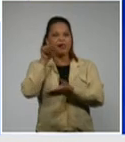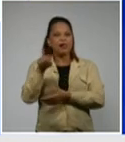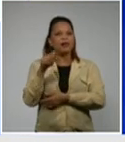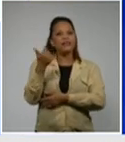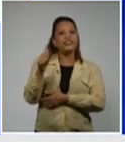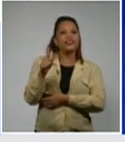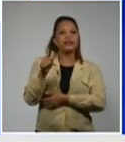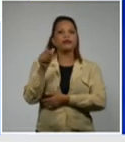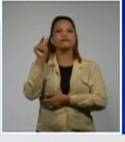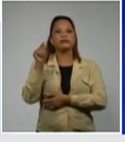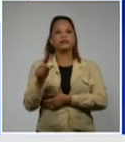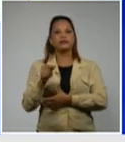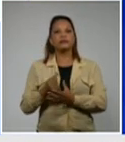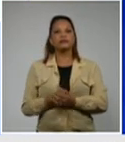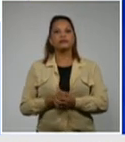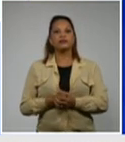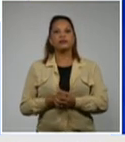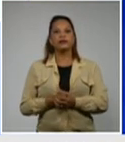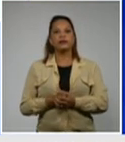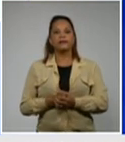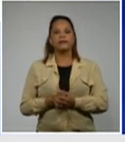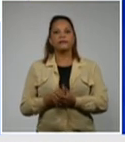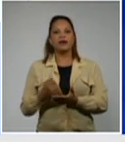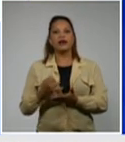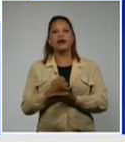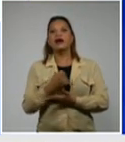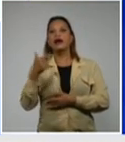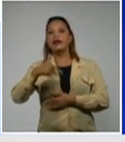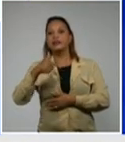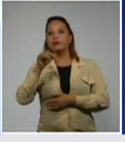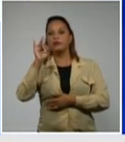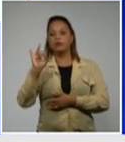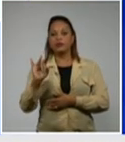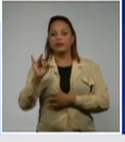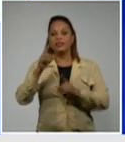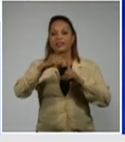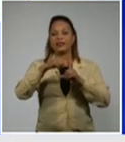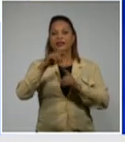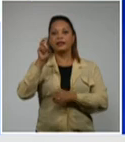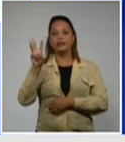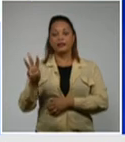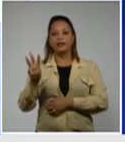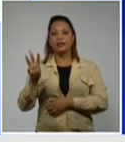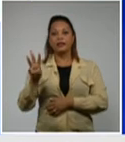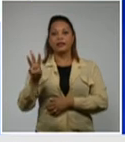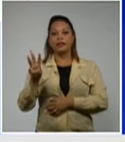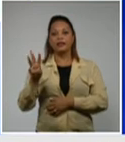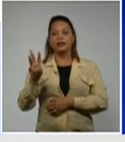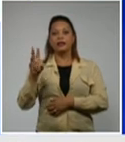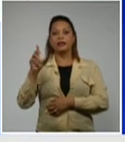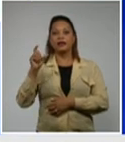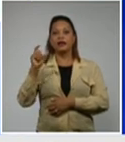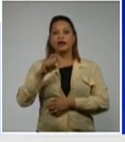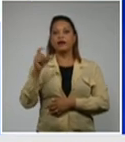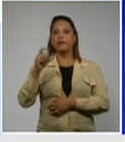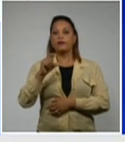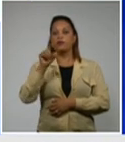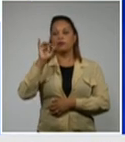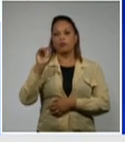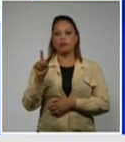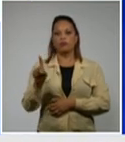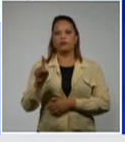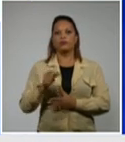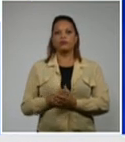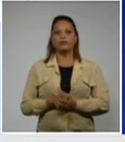10, en Jatibonico 7, en Trinidad 3 y en Cabaiguán 1. Ciego de